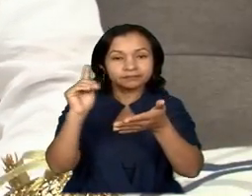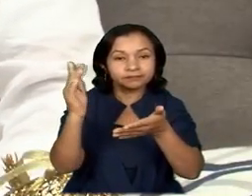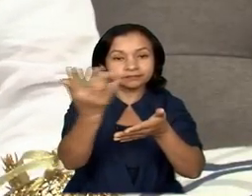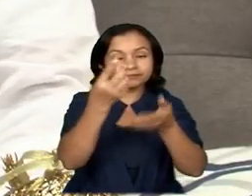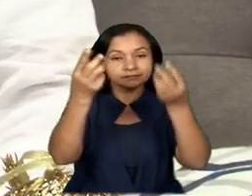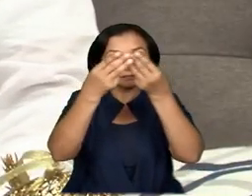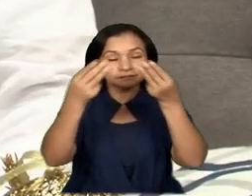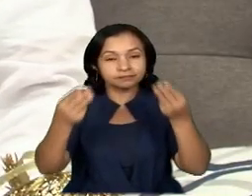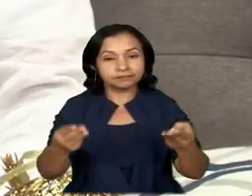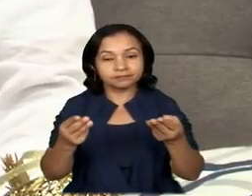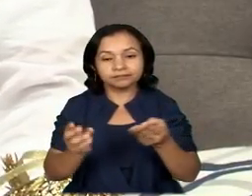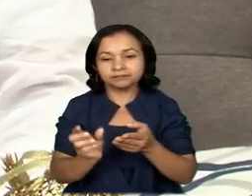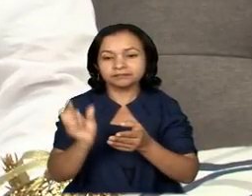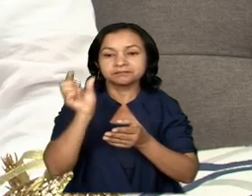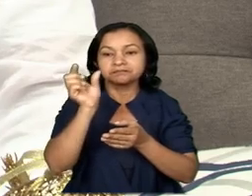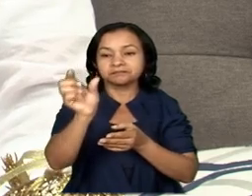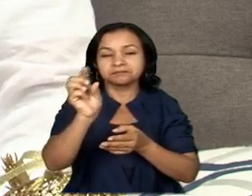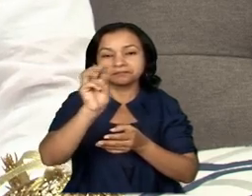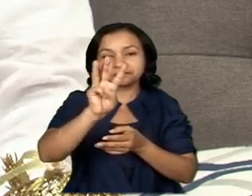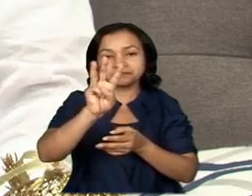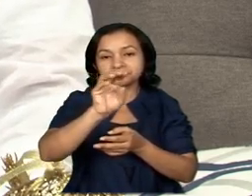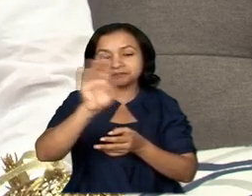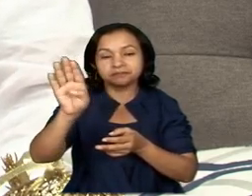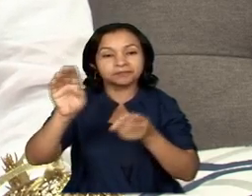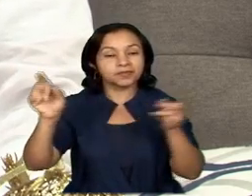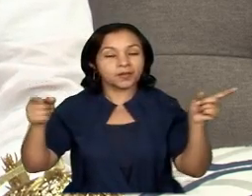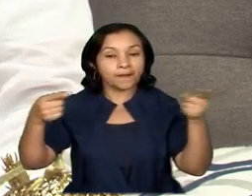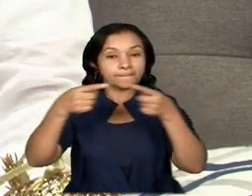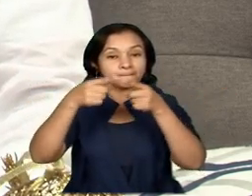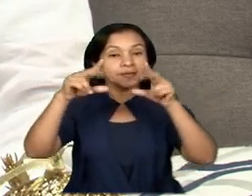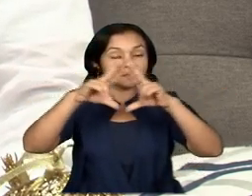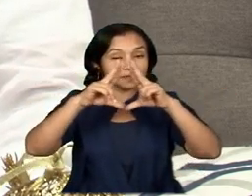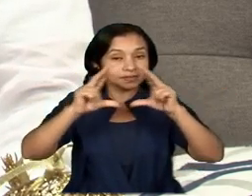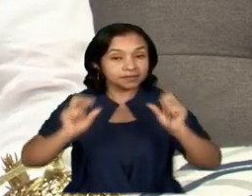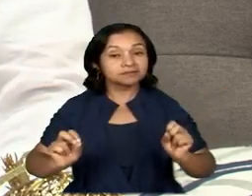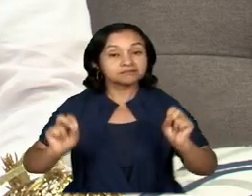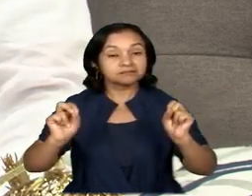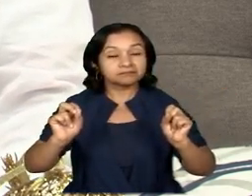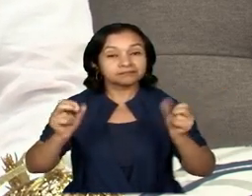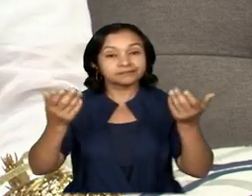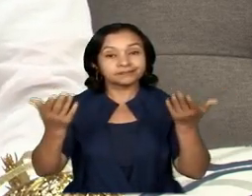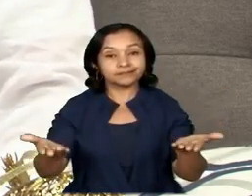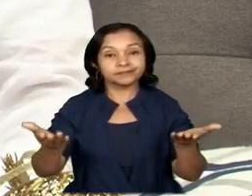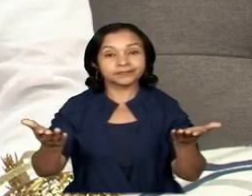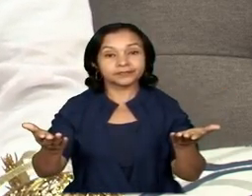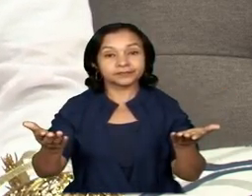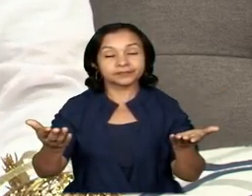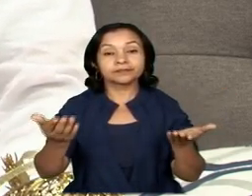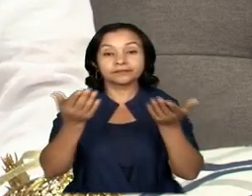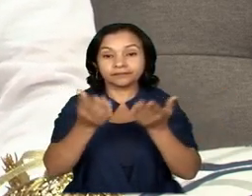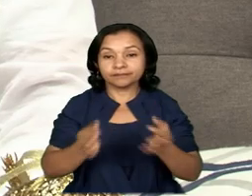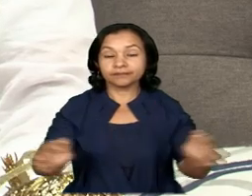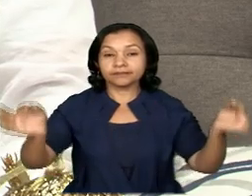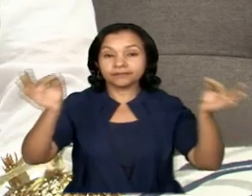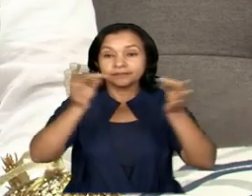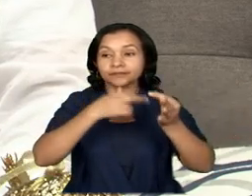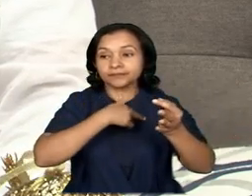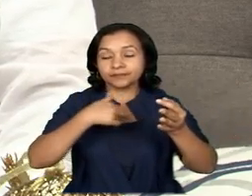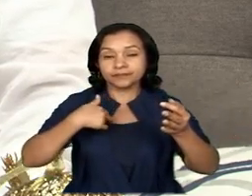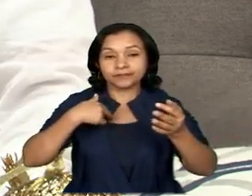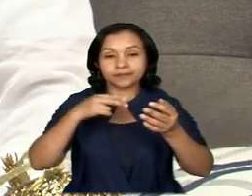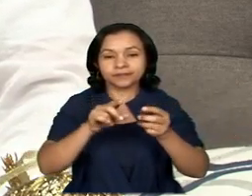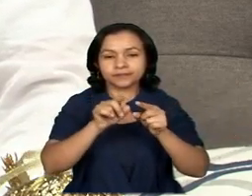hicieron en multimedia, lo subieron, se elaboró un mapa nacional, ¿verdad? Y entonces, muy interactivamente, vas entrando